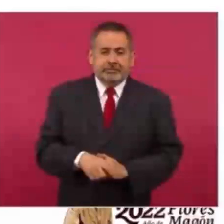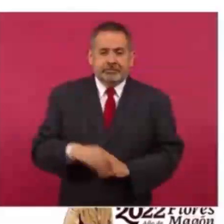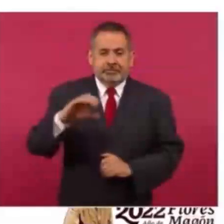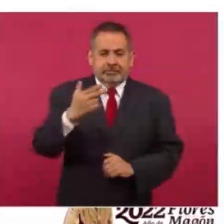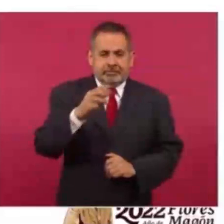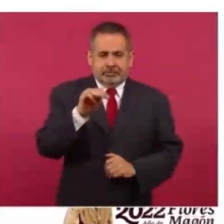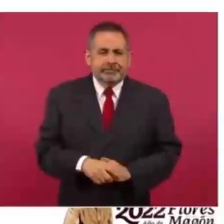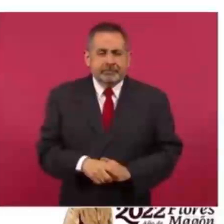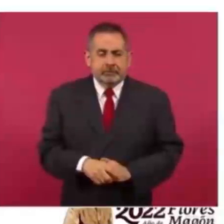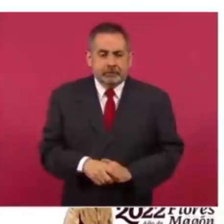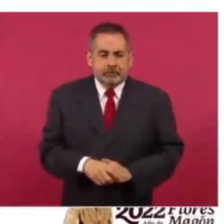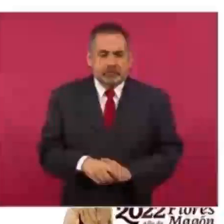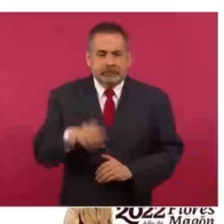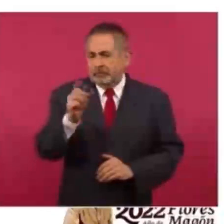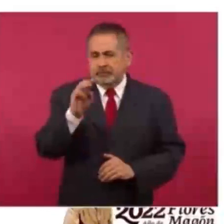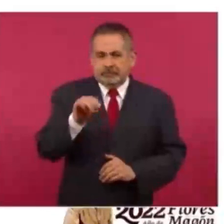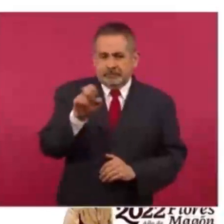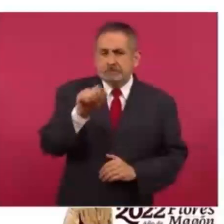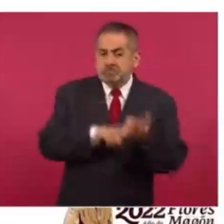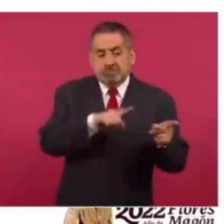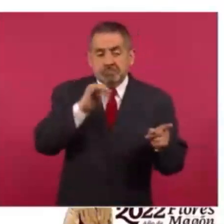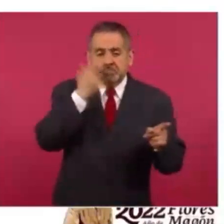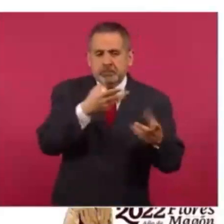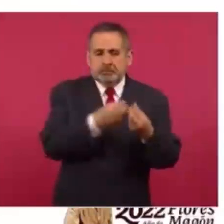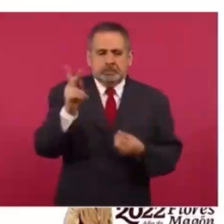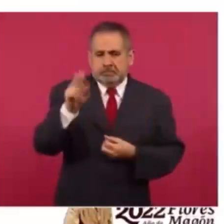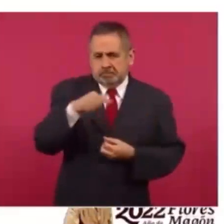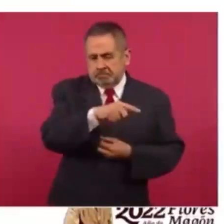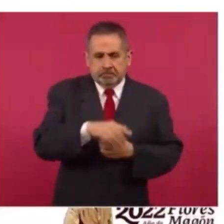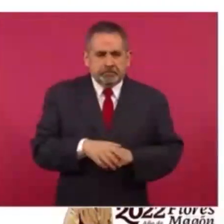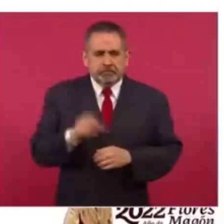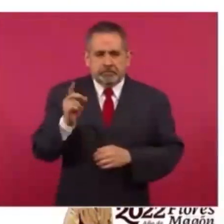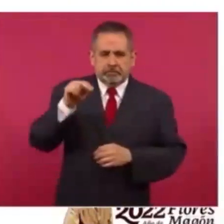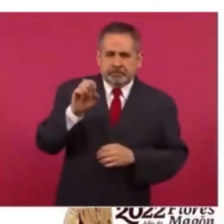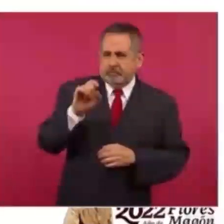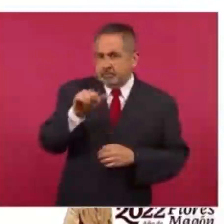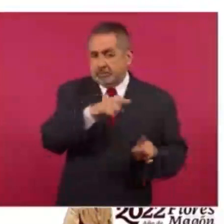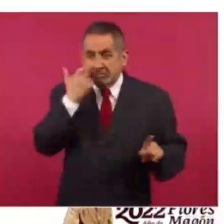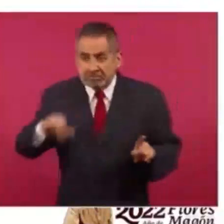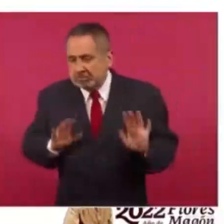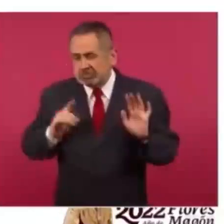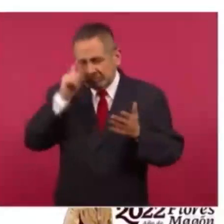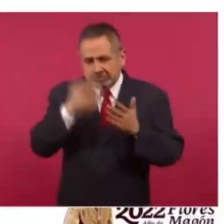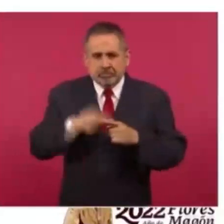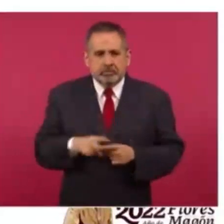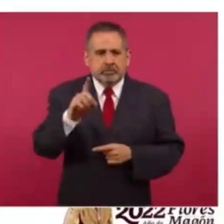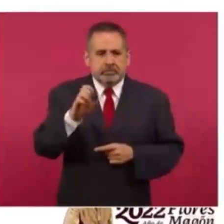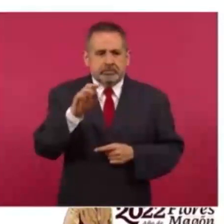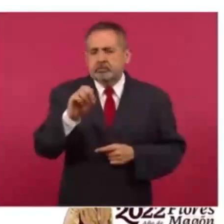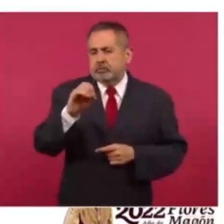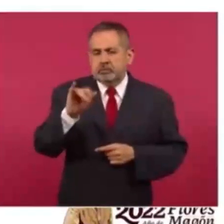Chumel, no sé, es la verdad. Damián Cepeda, ese sí quiere. Es del PAN. Dante Delgado, no sé si lo ha expresado. Demetrio Sodis,